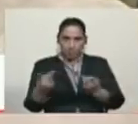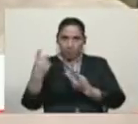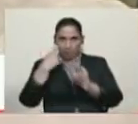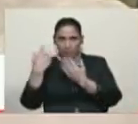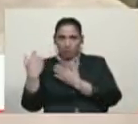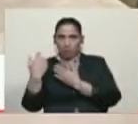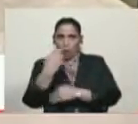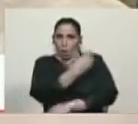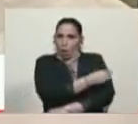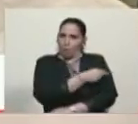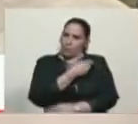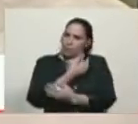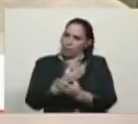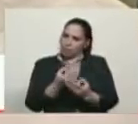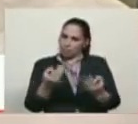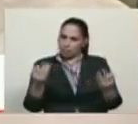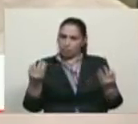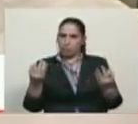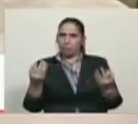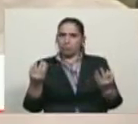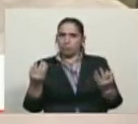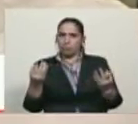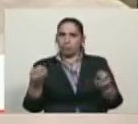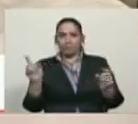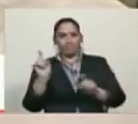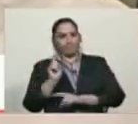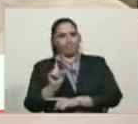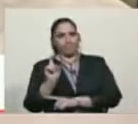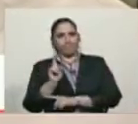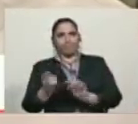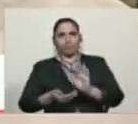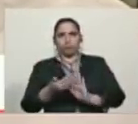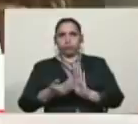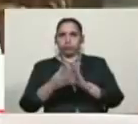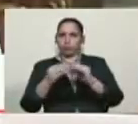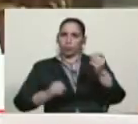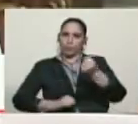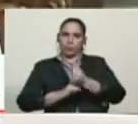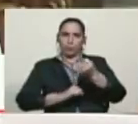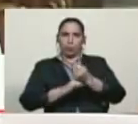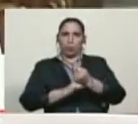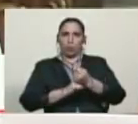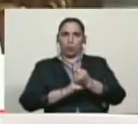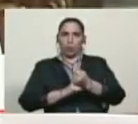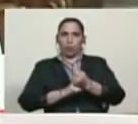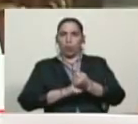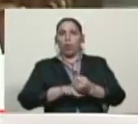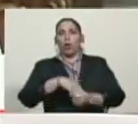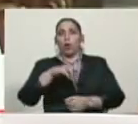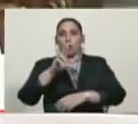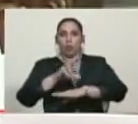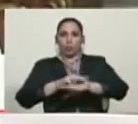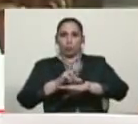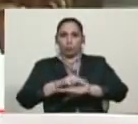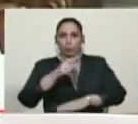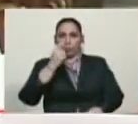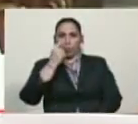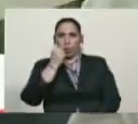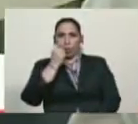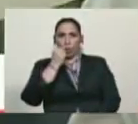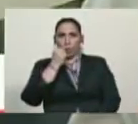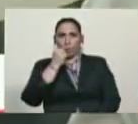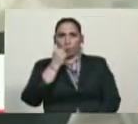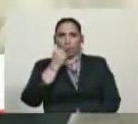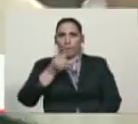sensible tan tan necesario con todo el apoyo doctor alí barrio director de la maternidad concepción palacios